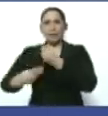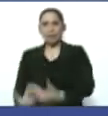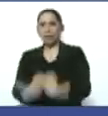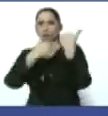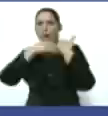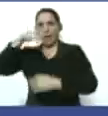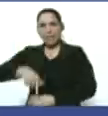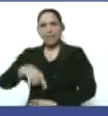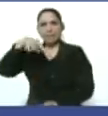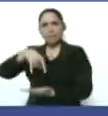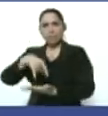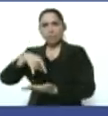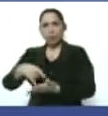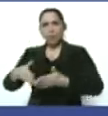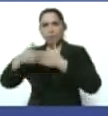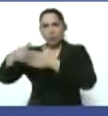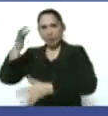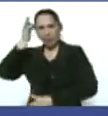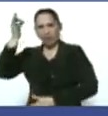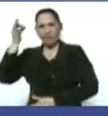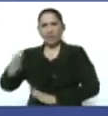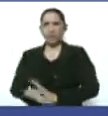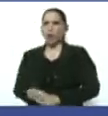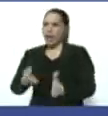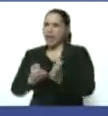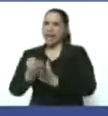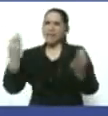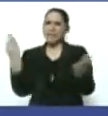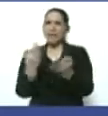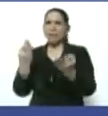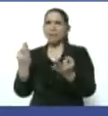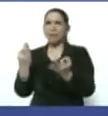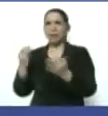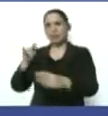aquí, desde Puerto Cabello, le decimos: ¡leales siempre!